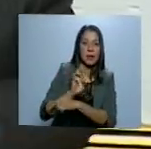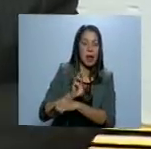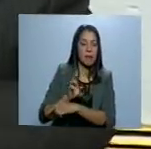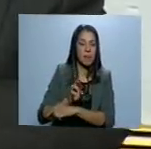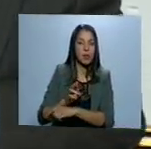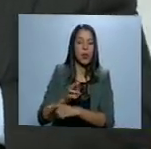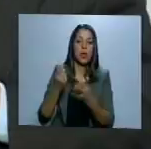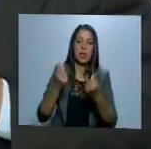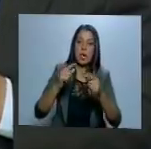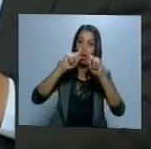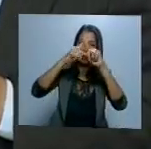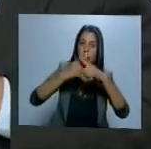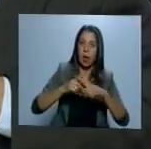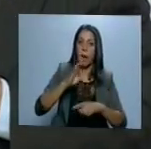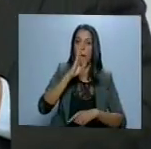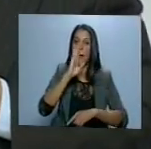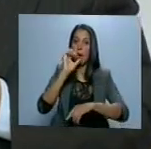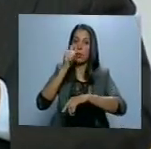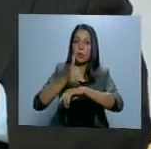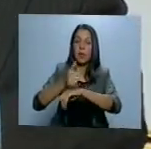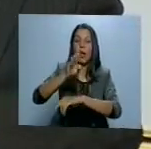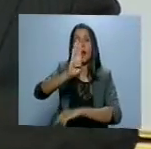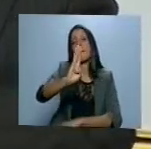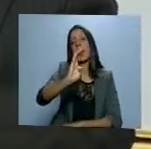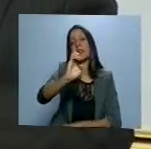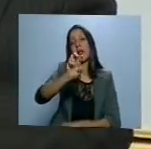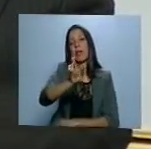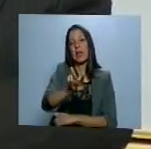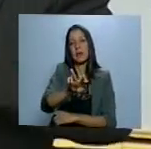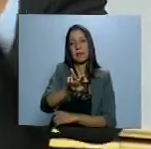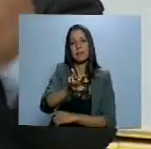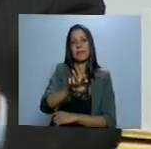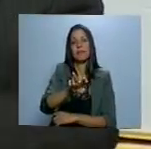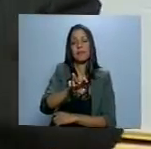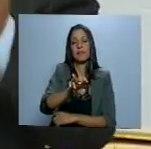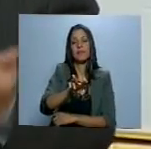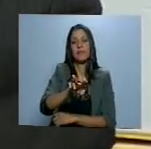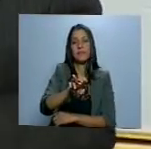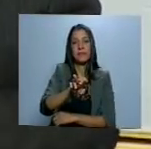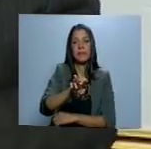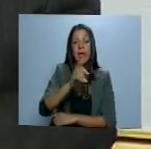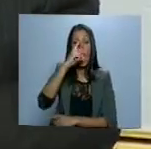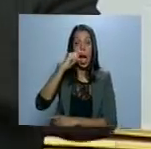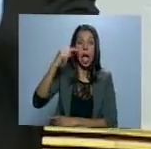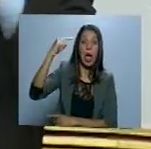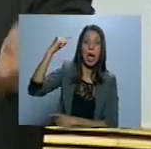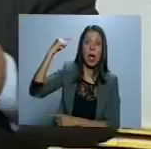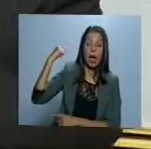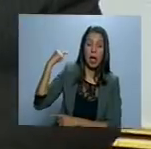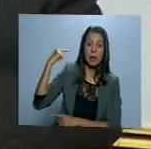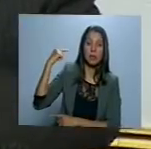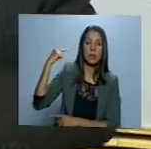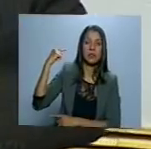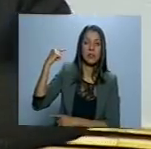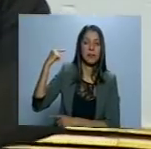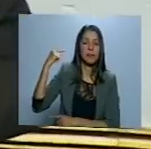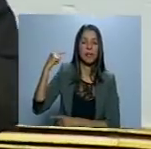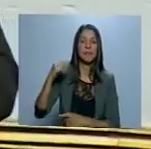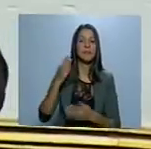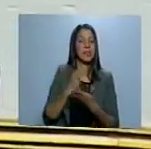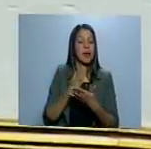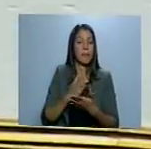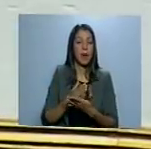para aprobar el presupuesto del Banco Central de Venezuela. Y el año pasado se acudió a la